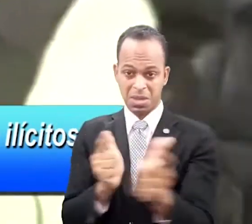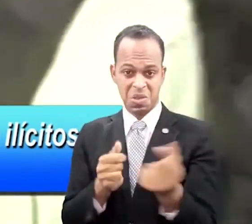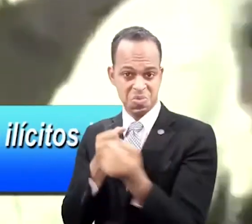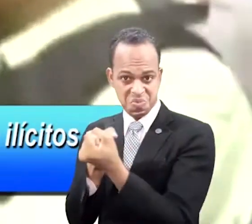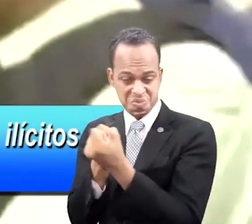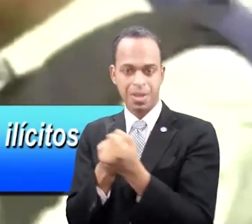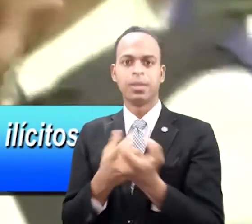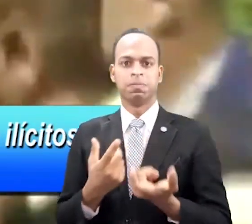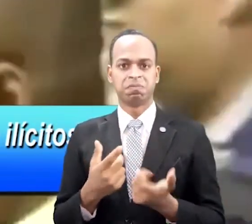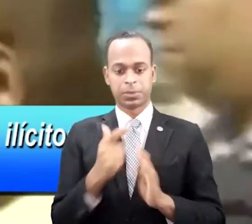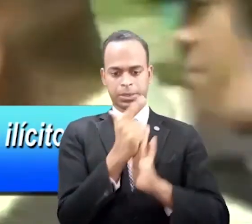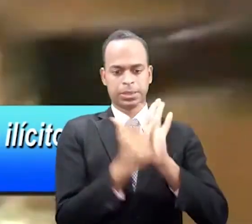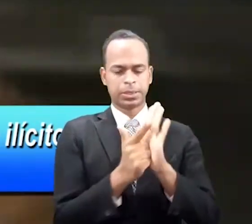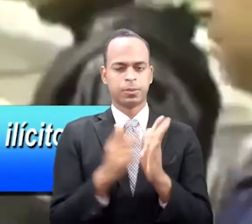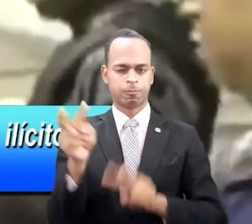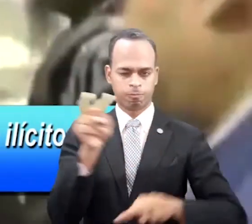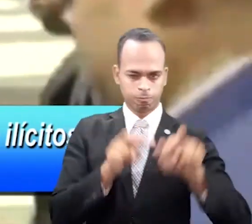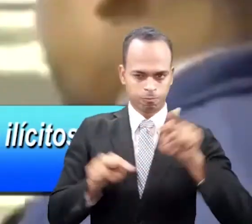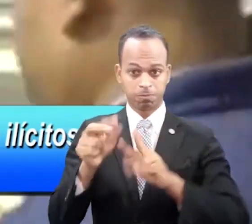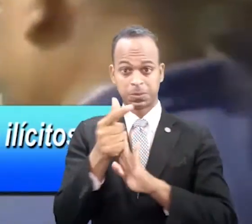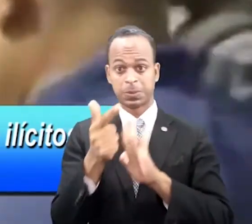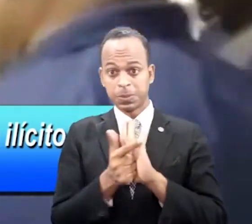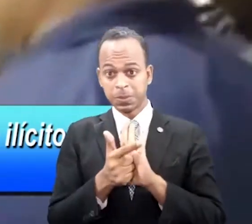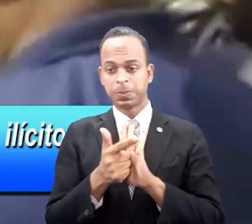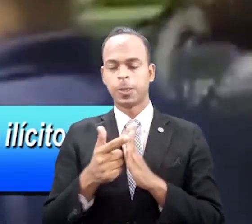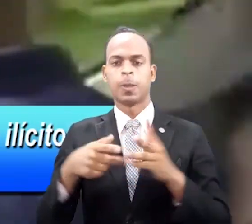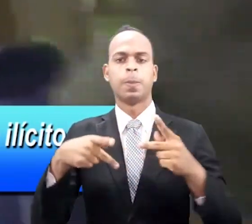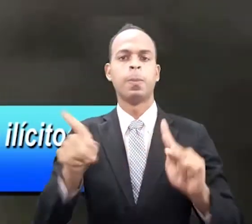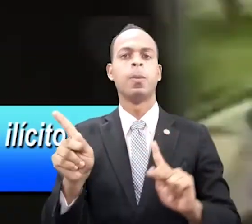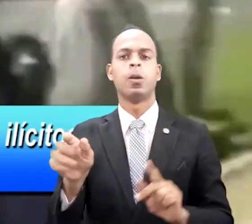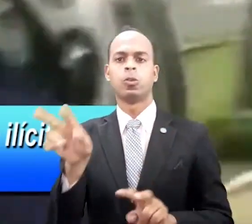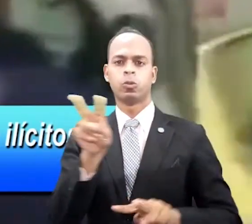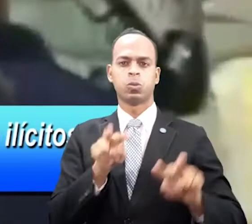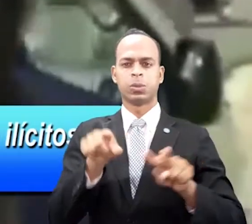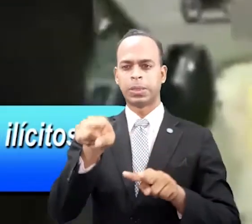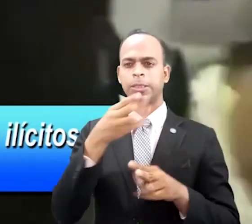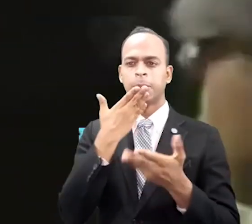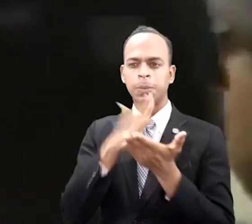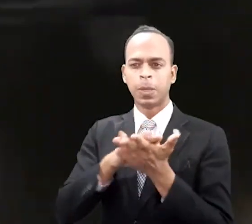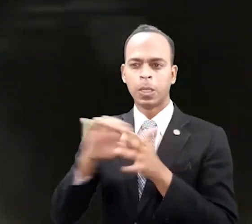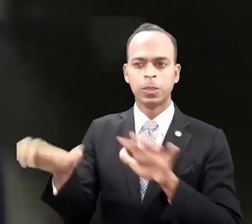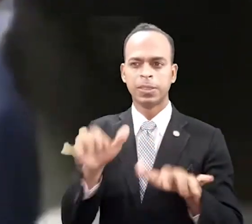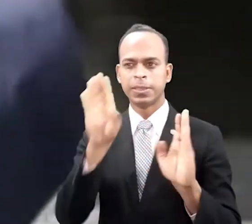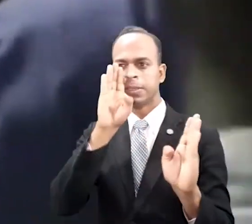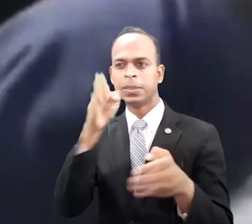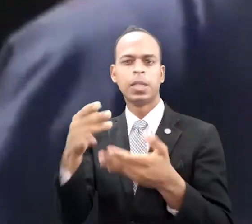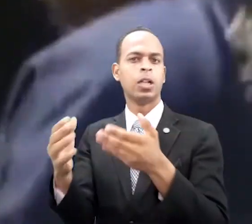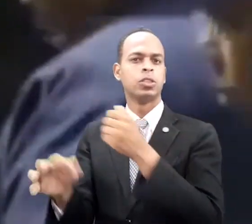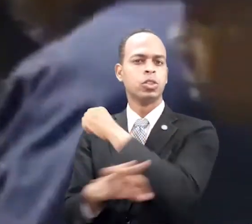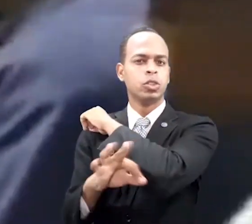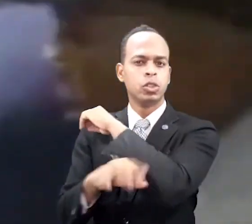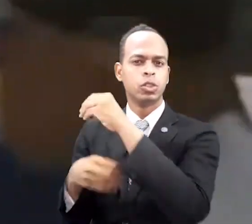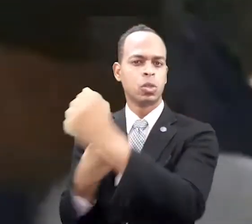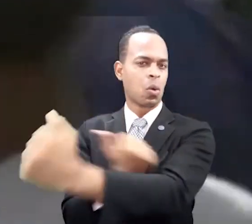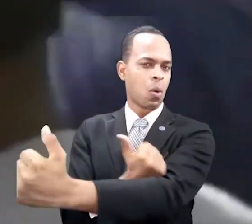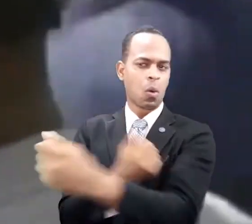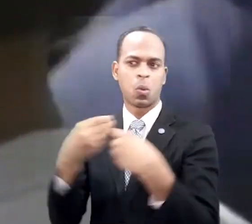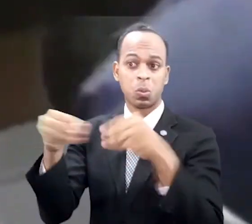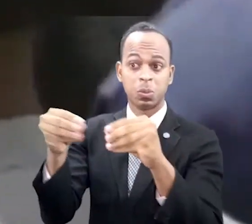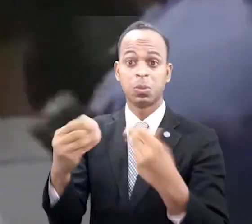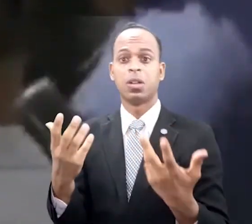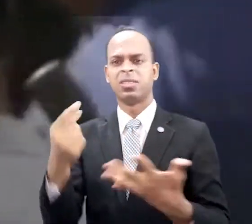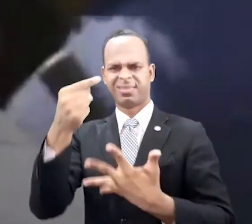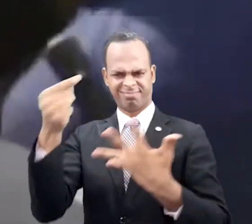esta legislación, se fortalecieron los mecanismos legales que permiten calificar hechos delictivos orientados al narcotráfico